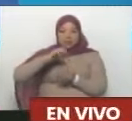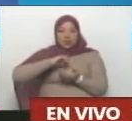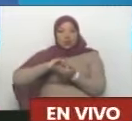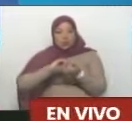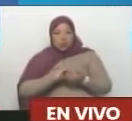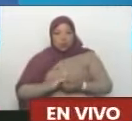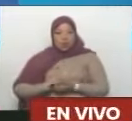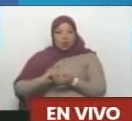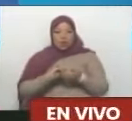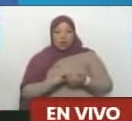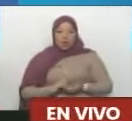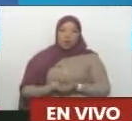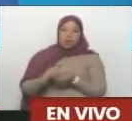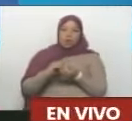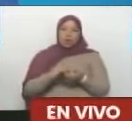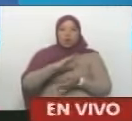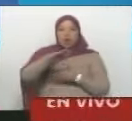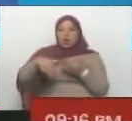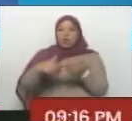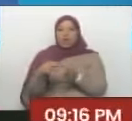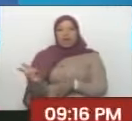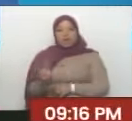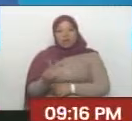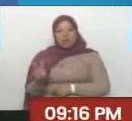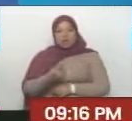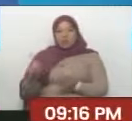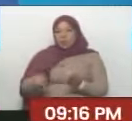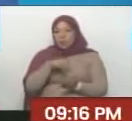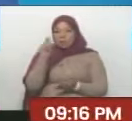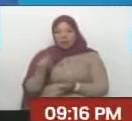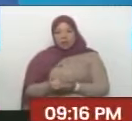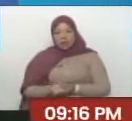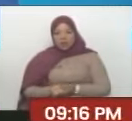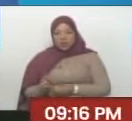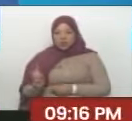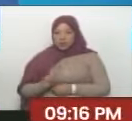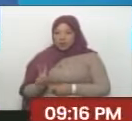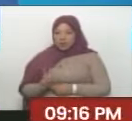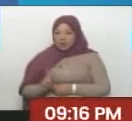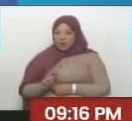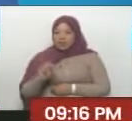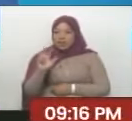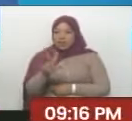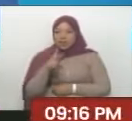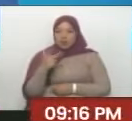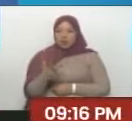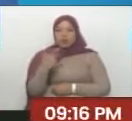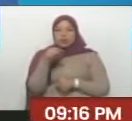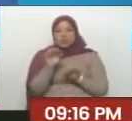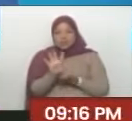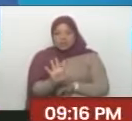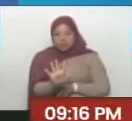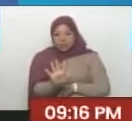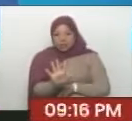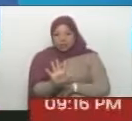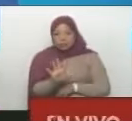Trujillo, a recorrer el país completo, completo. En tercer lugar, en el vértice